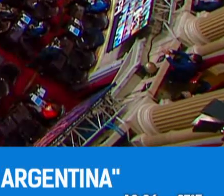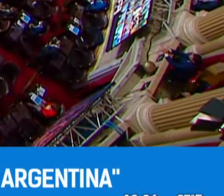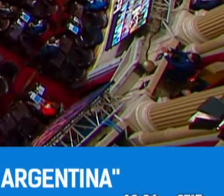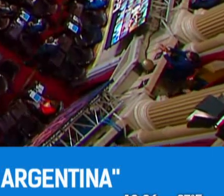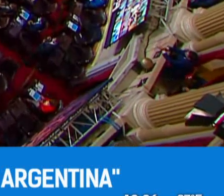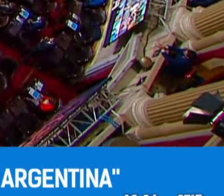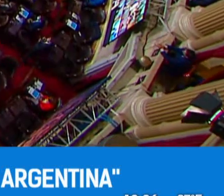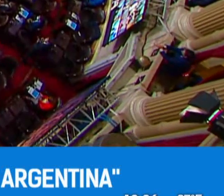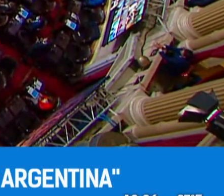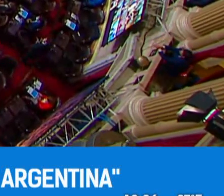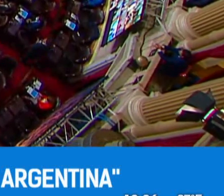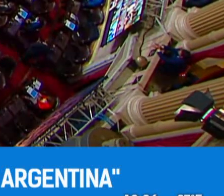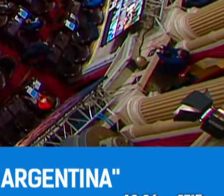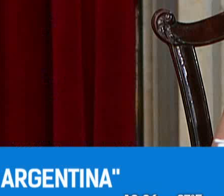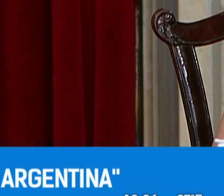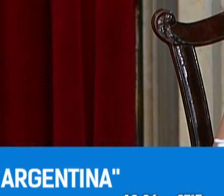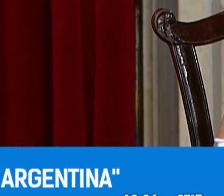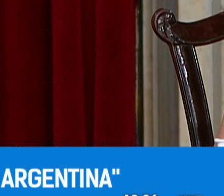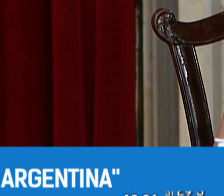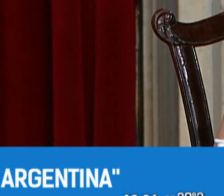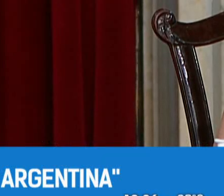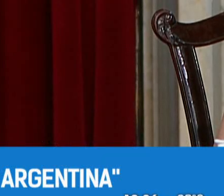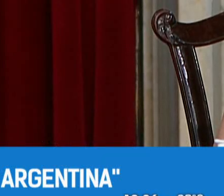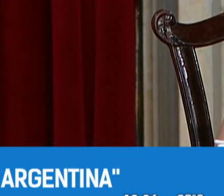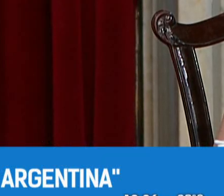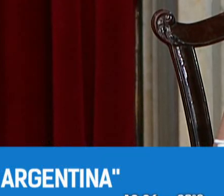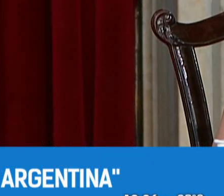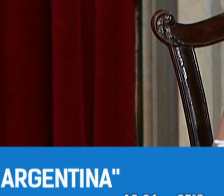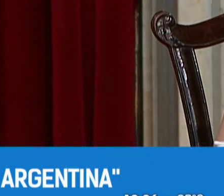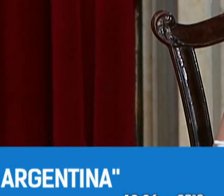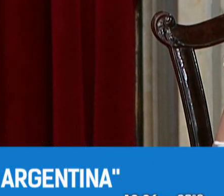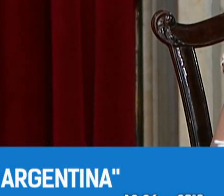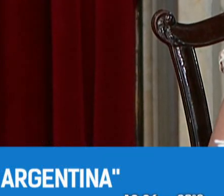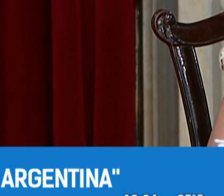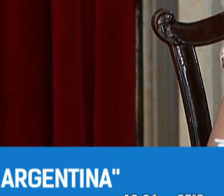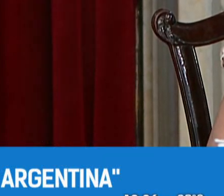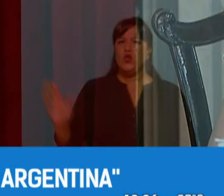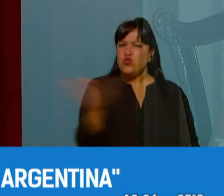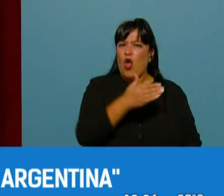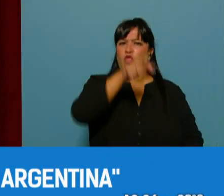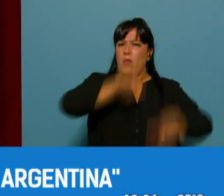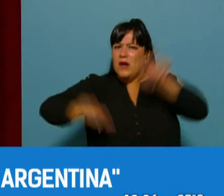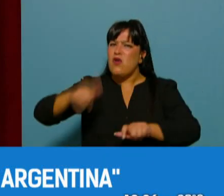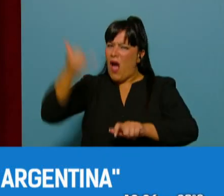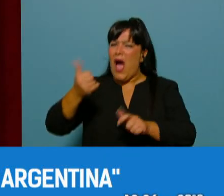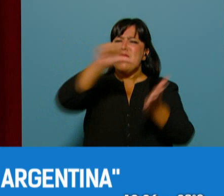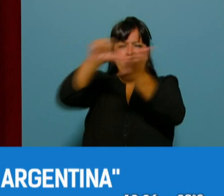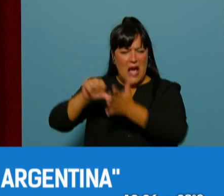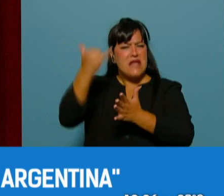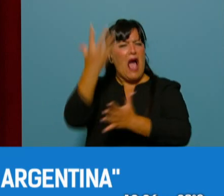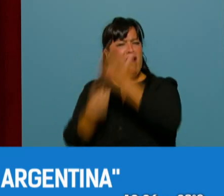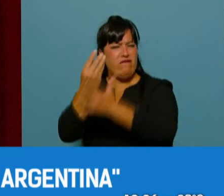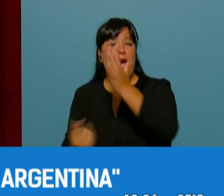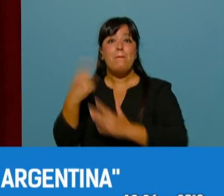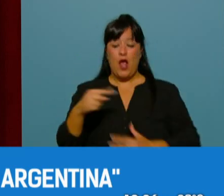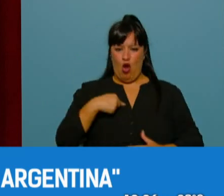Ningún gobierno de la Tierra se puede arrogar el privilegio de no cometer errores, pero todo gobierno sensible